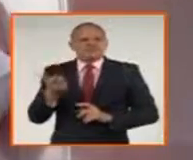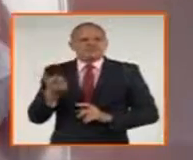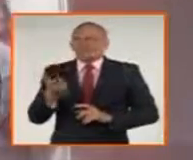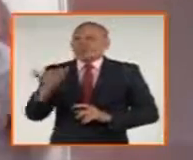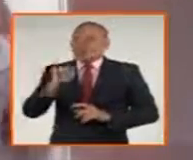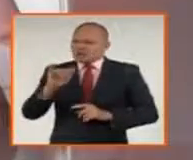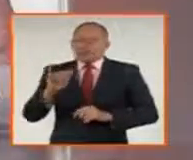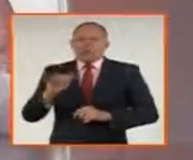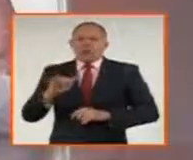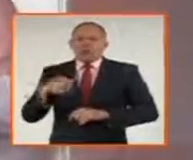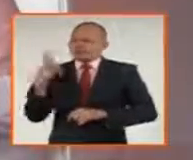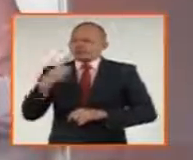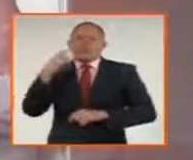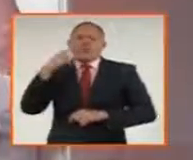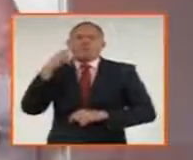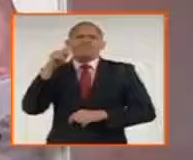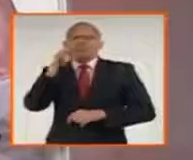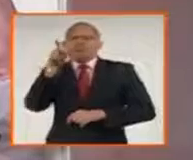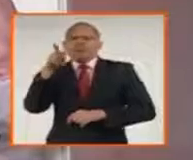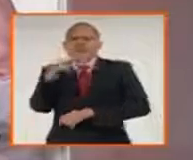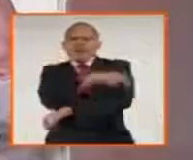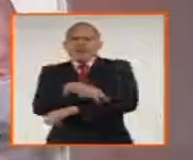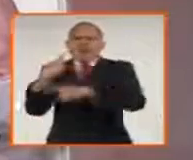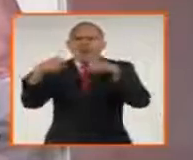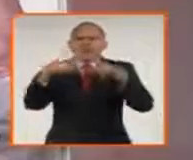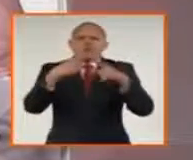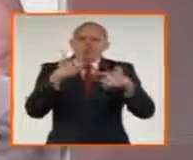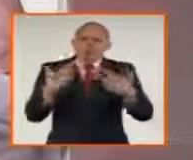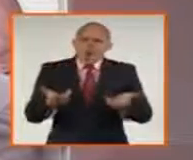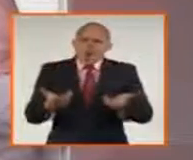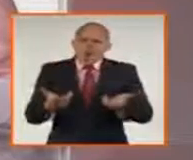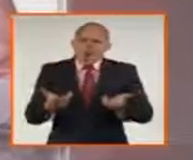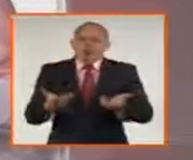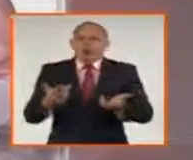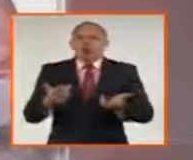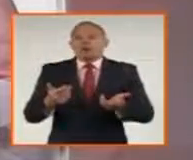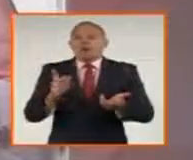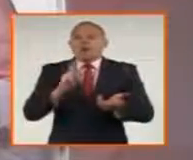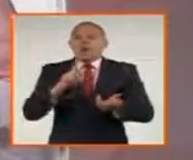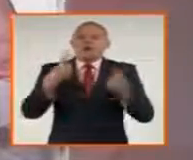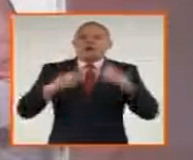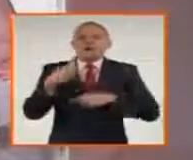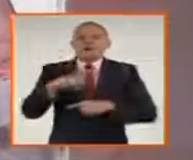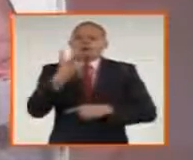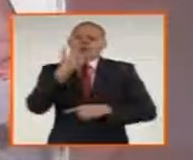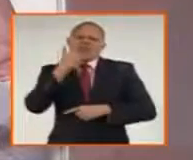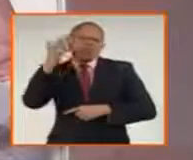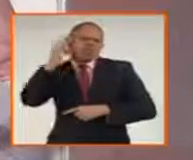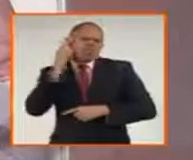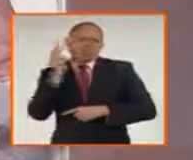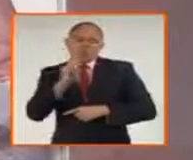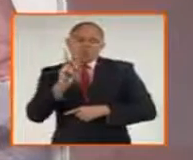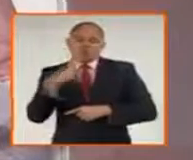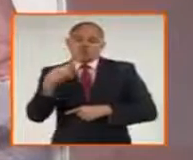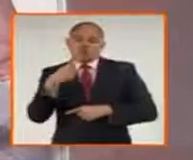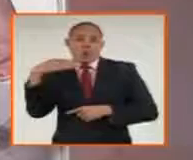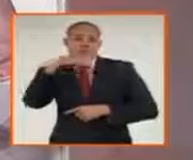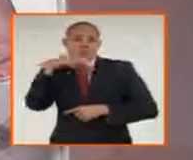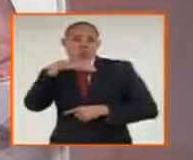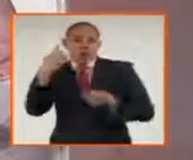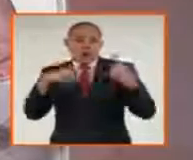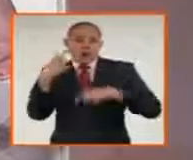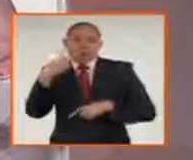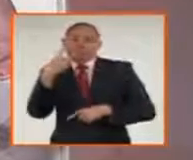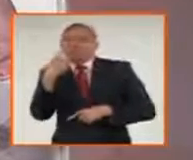saber qué ha sucedido en otras legislaciones, sobre todo las más avanzadas. Tenemos un Código Civil y Comercial de la